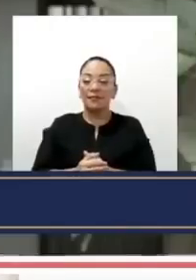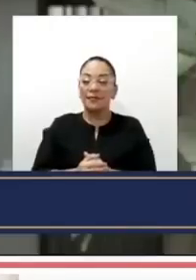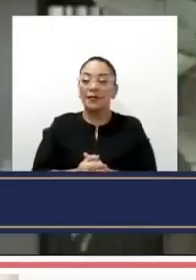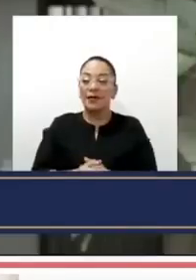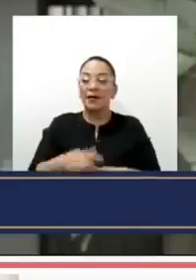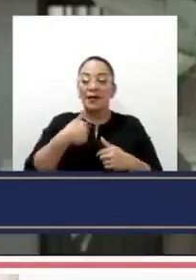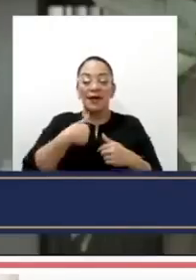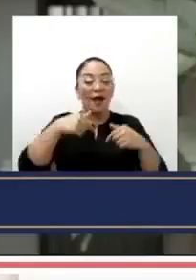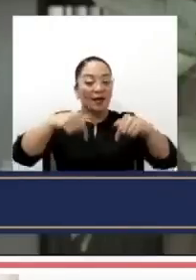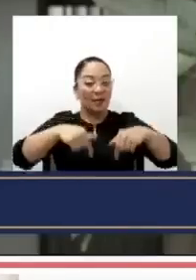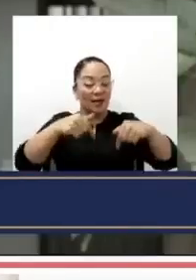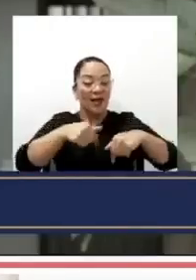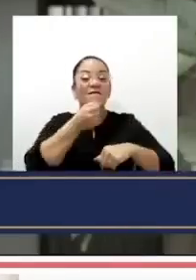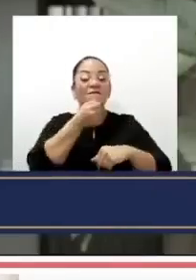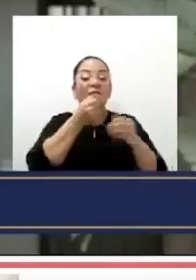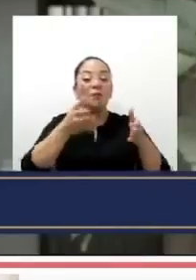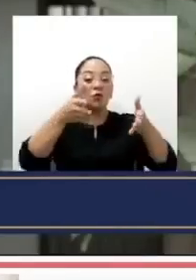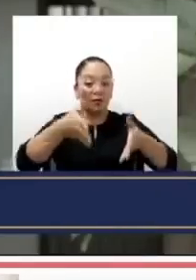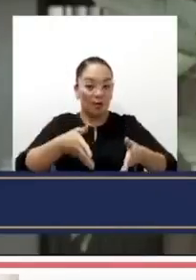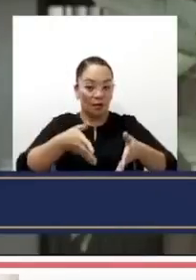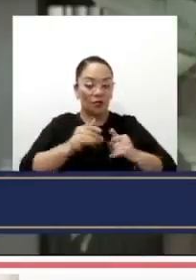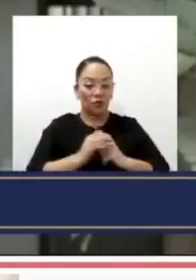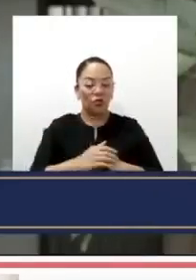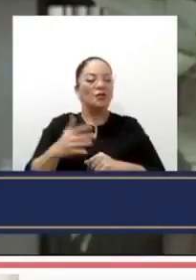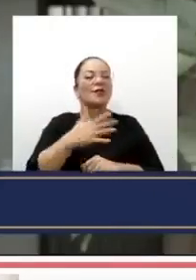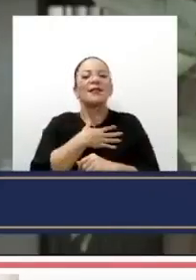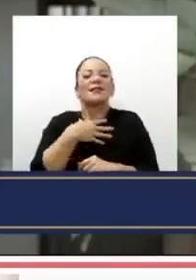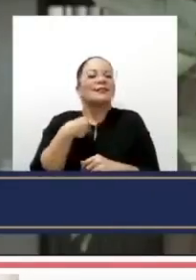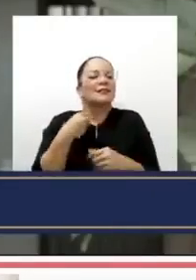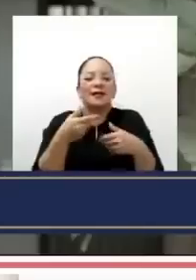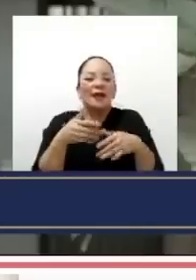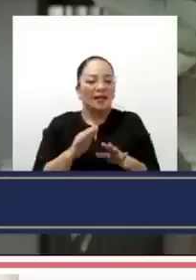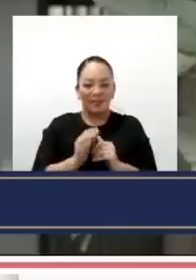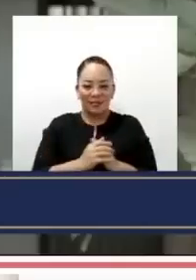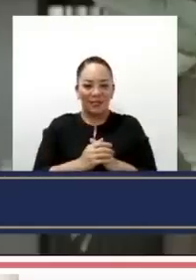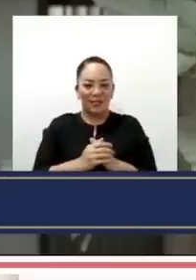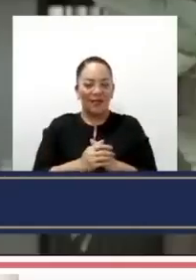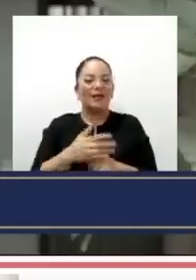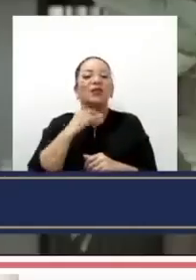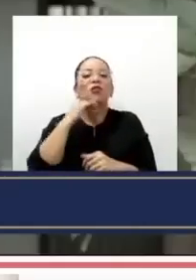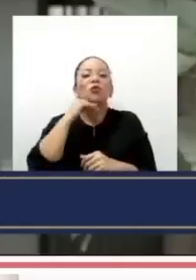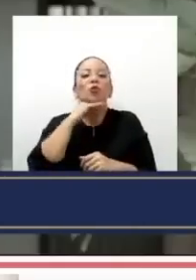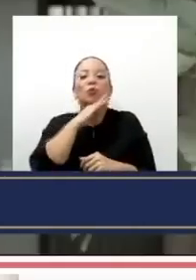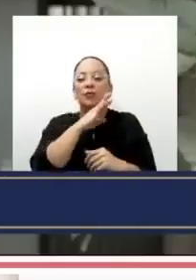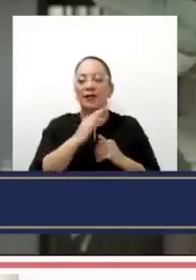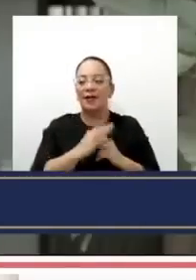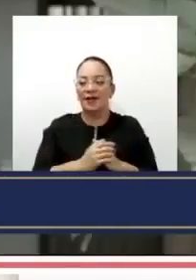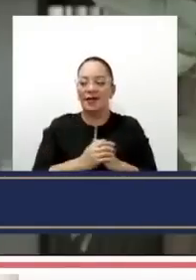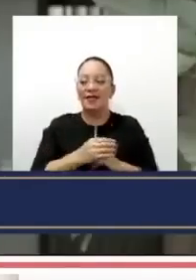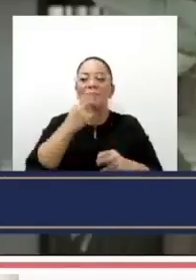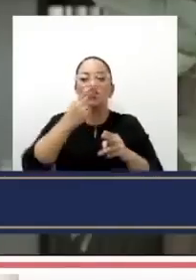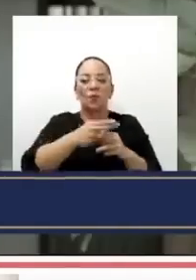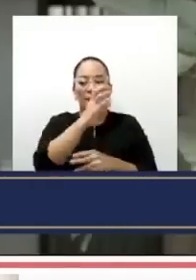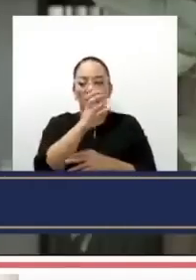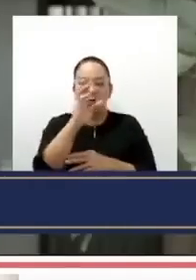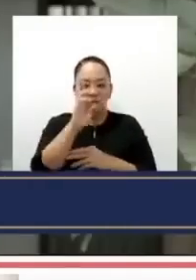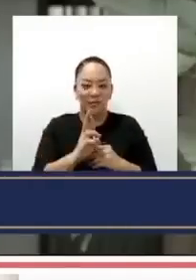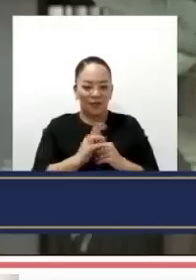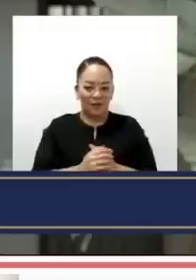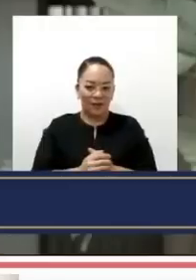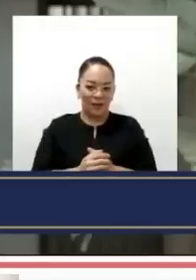hay reporteros que les encanta ensuciar el nombre de Costa Rica.